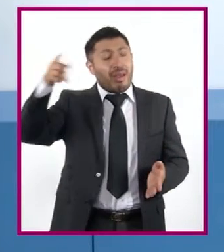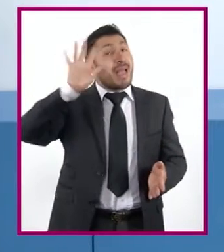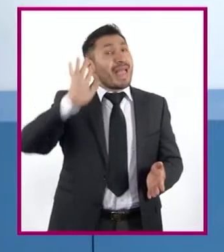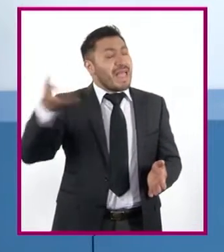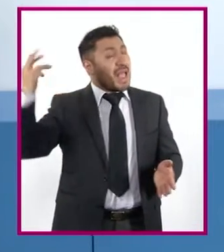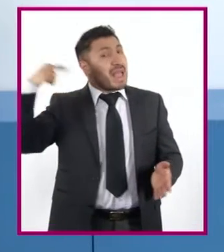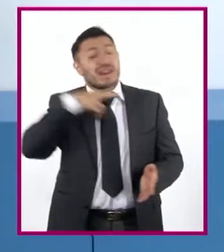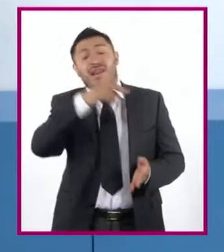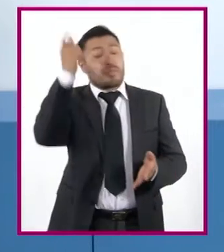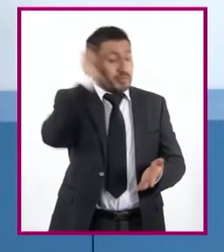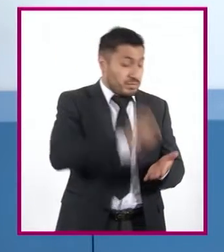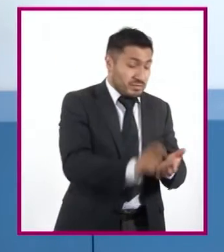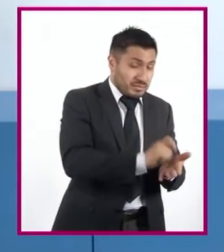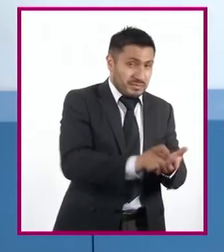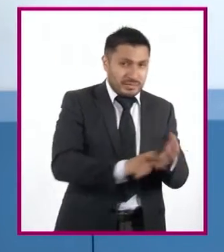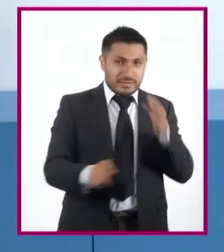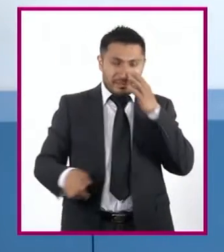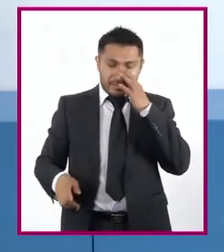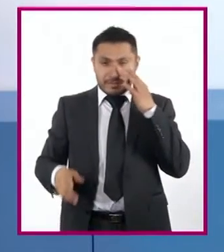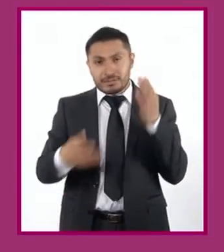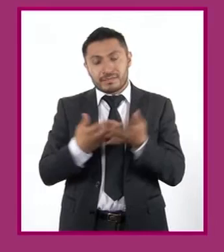bien, veamos lo siguiente.